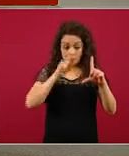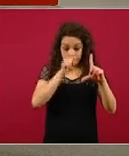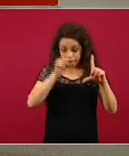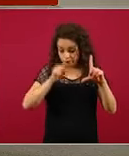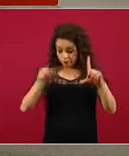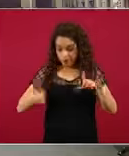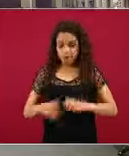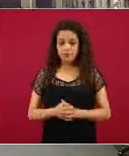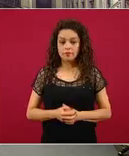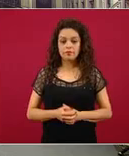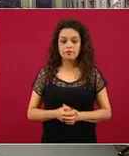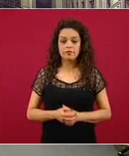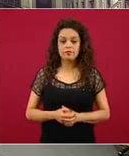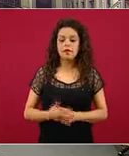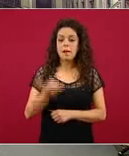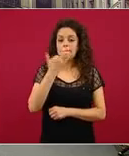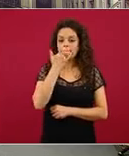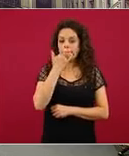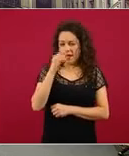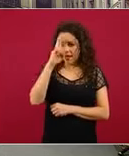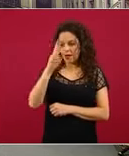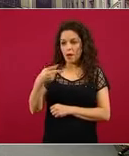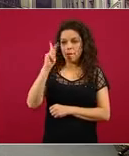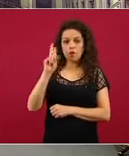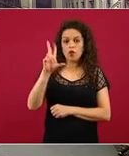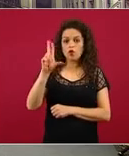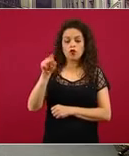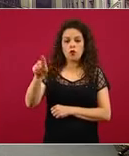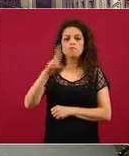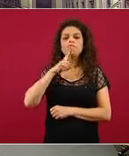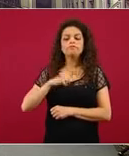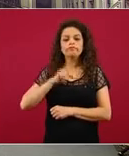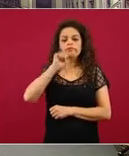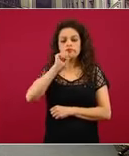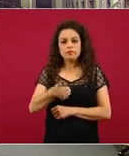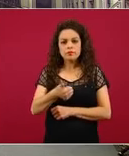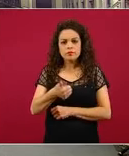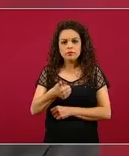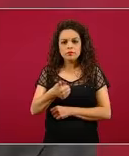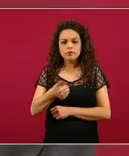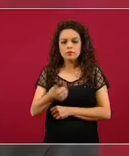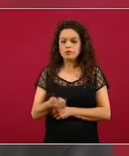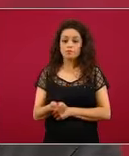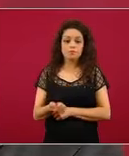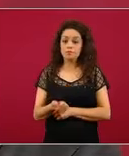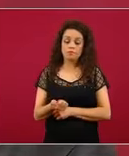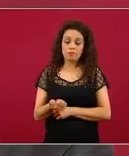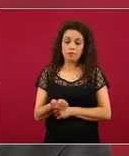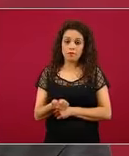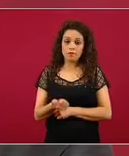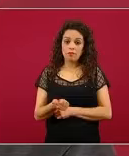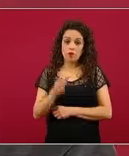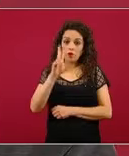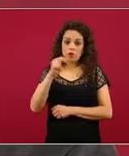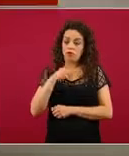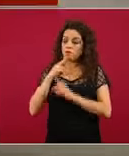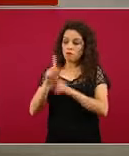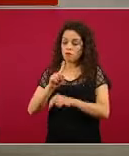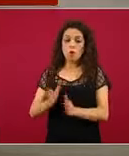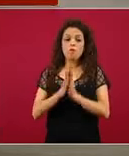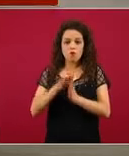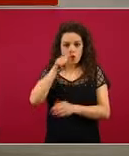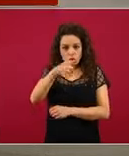todo respeto, pero no me contestó la pregunta de Jalisco porque... No, no se la voy a contestar. Le voy a invitar a que use los recursos, si son tan amables de poner, por